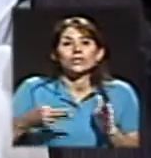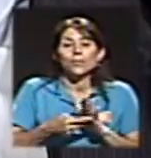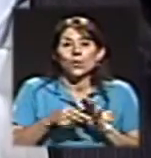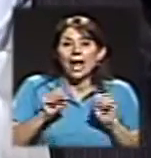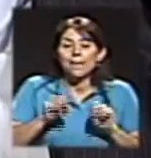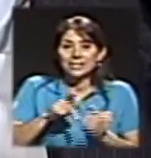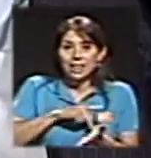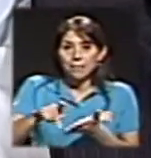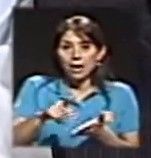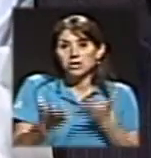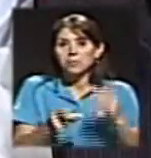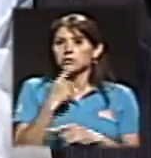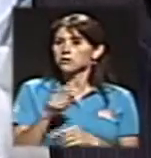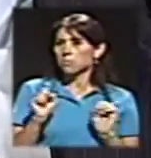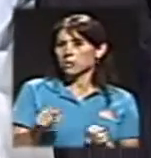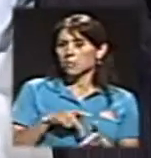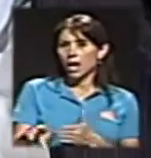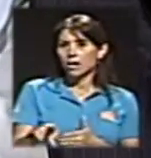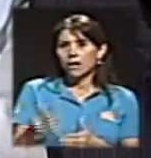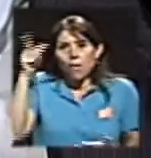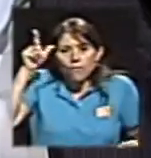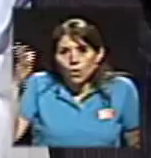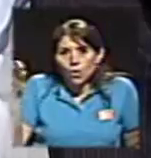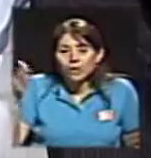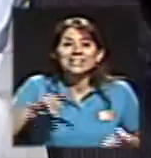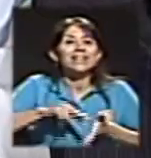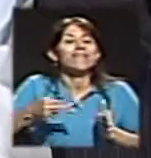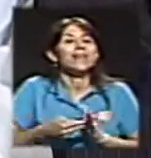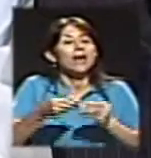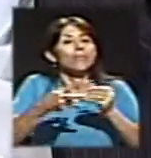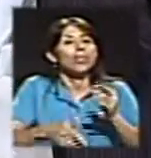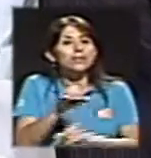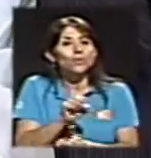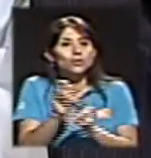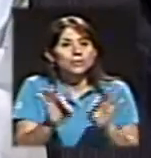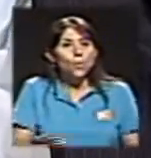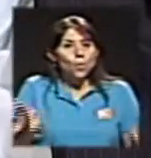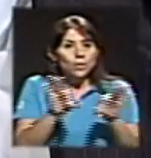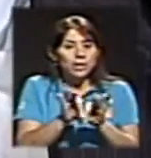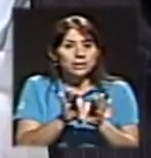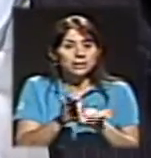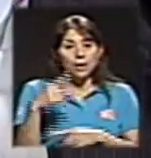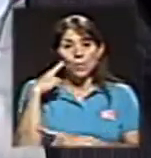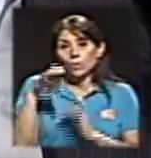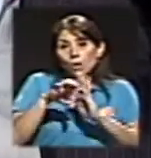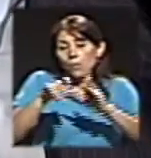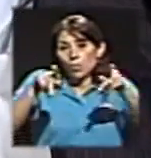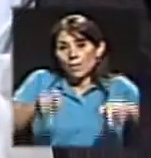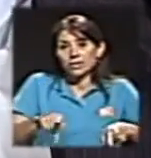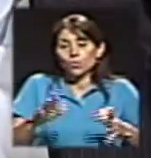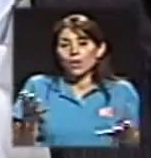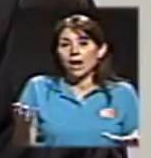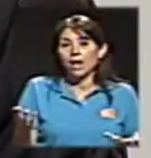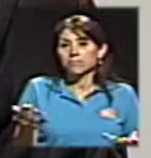muy obvio, ¿verdad? Engloba una serie de situaciones importantes, porque perfectamente una persona que, como usted lo